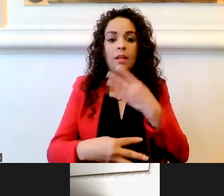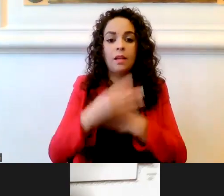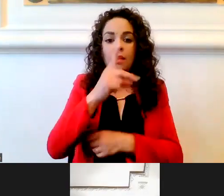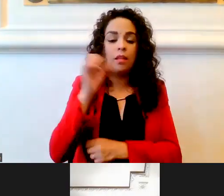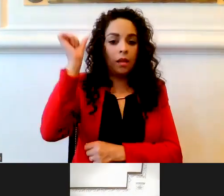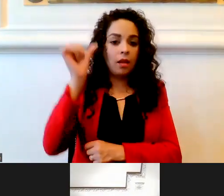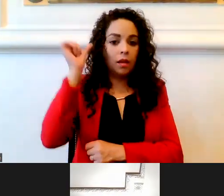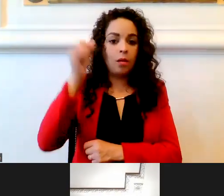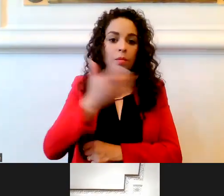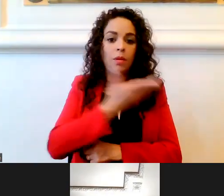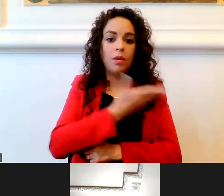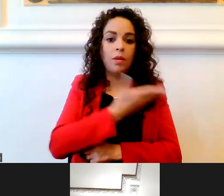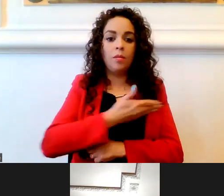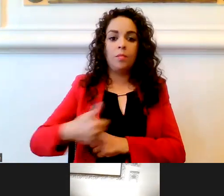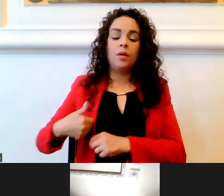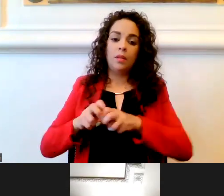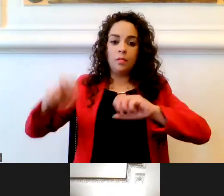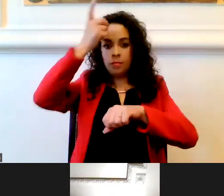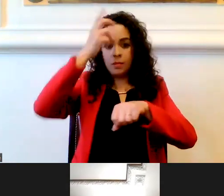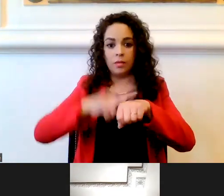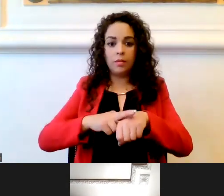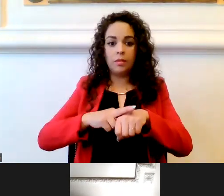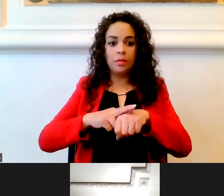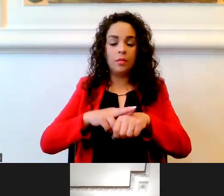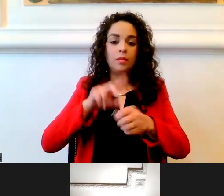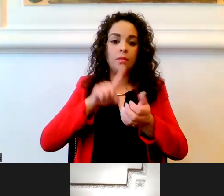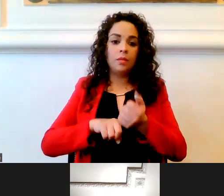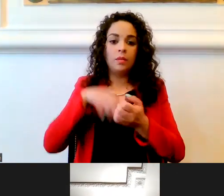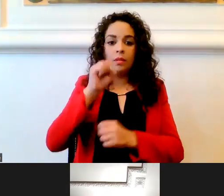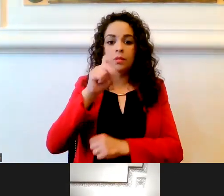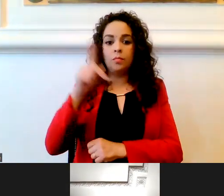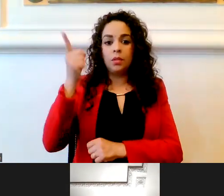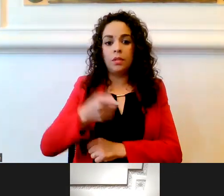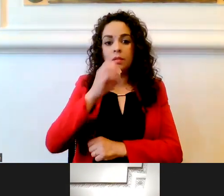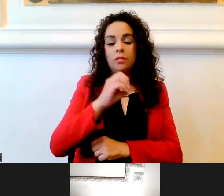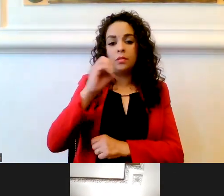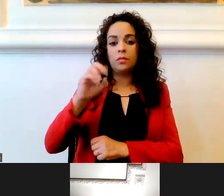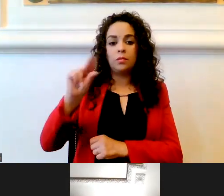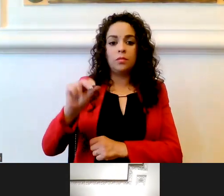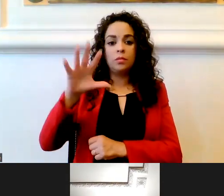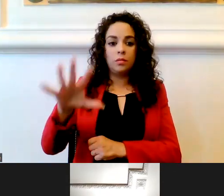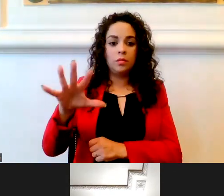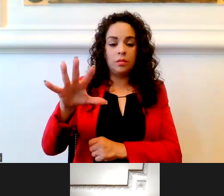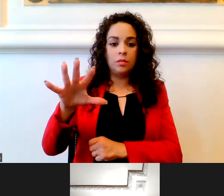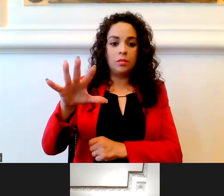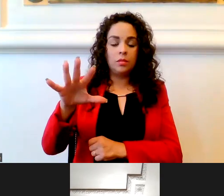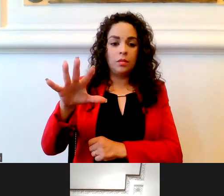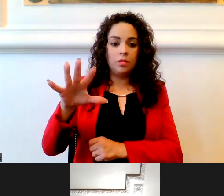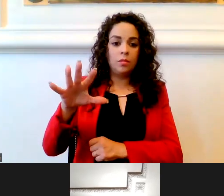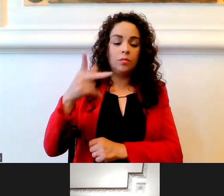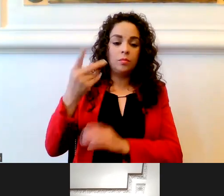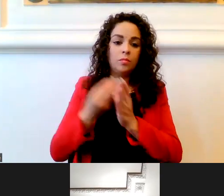remite el oficio SQ diagonal 0085 diagonal 2022 de la Secretaría de